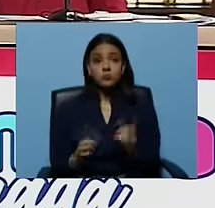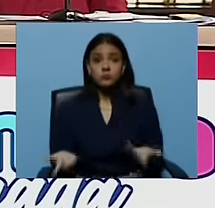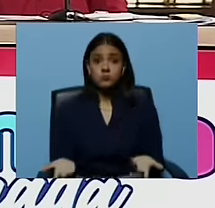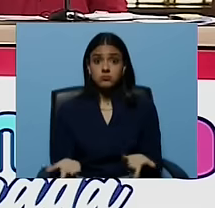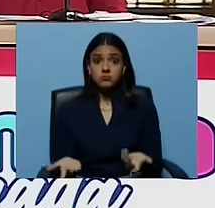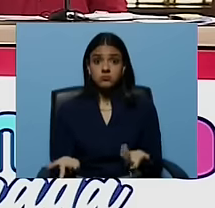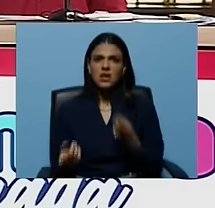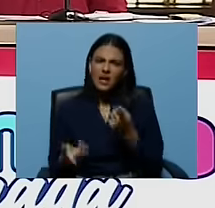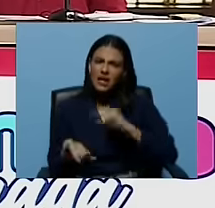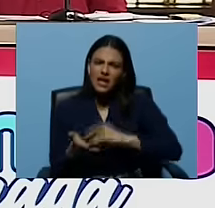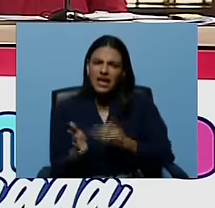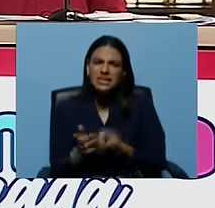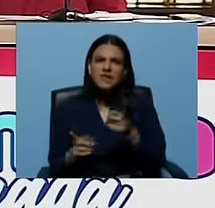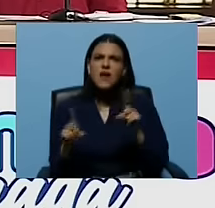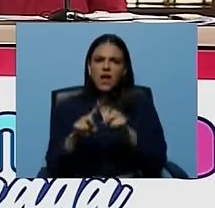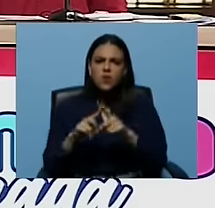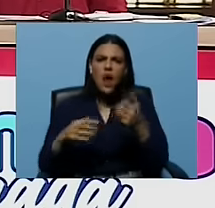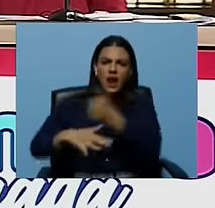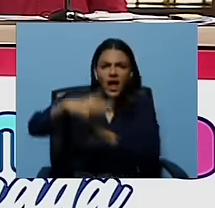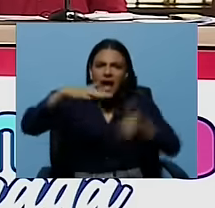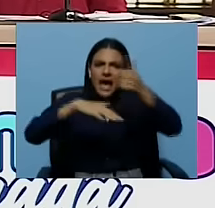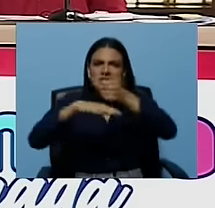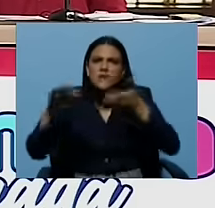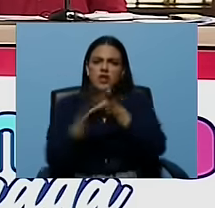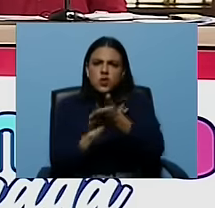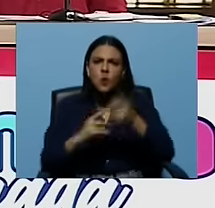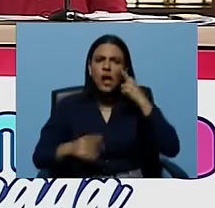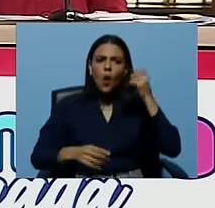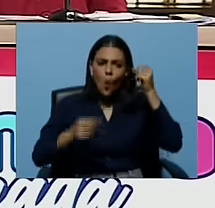esa persona por encima del juez y de la ley.